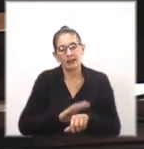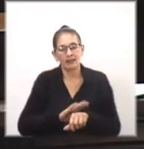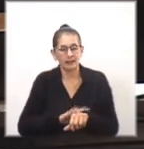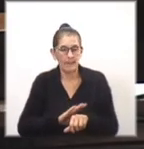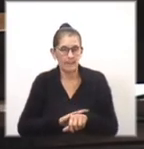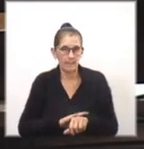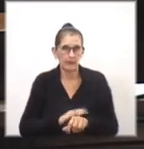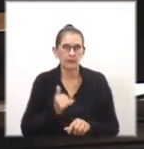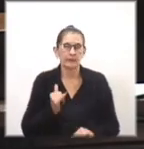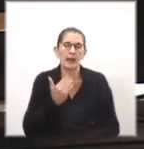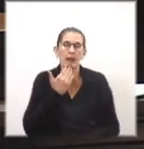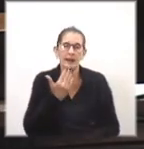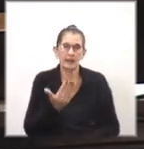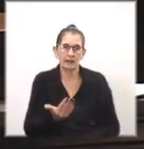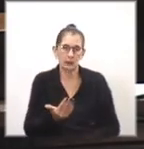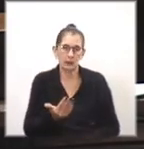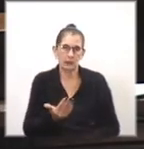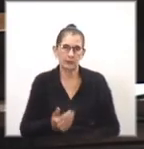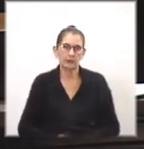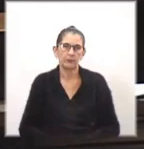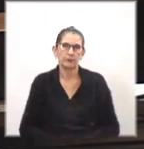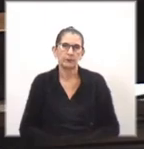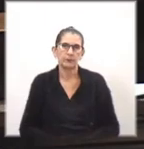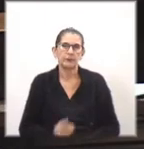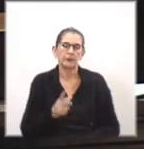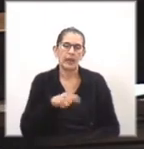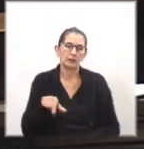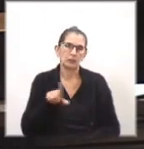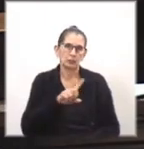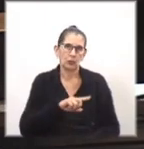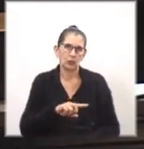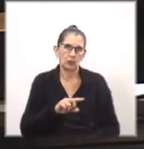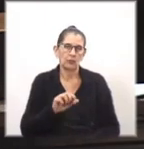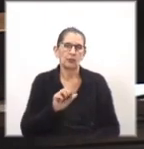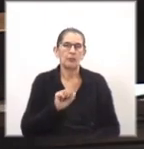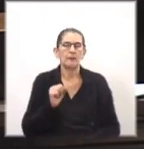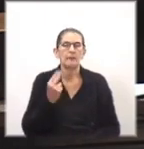agradezco a todos el haberme permitido culminar.